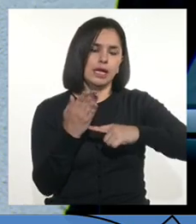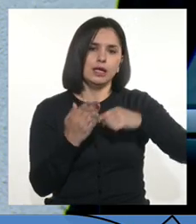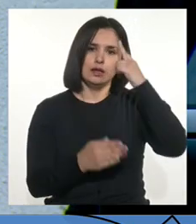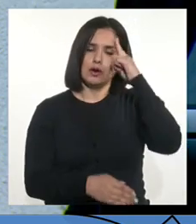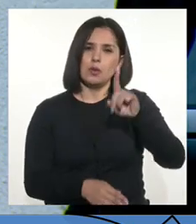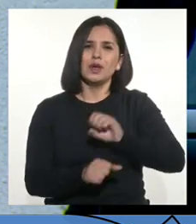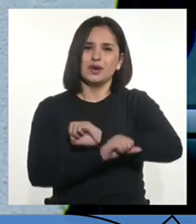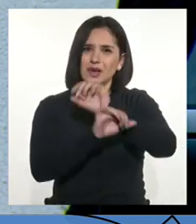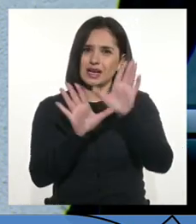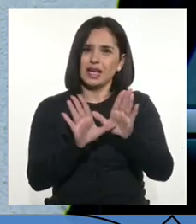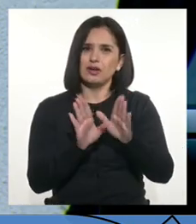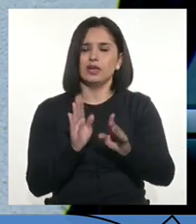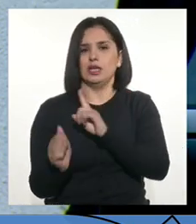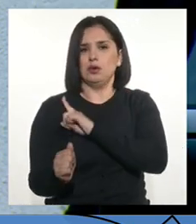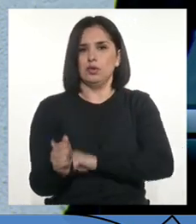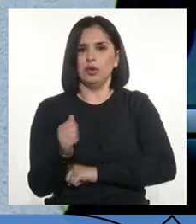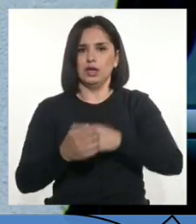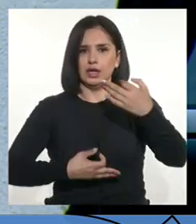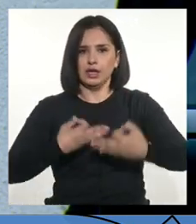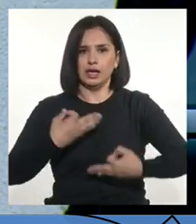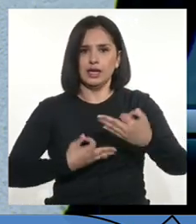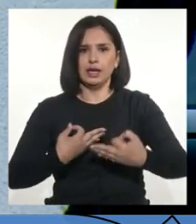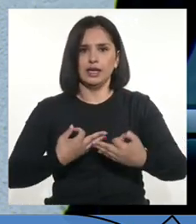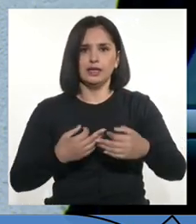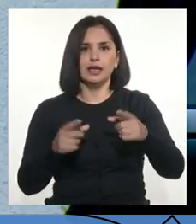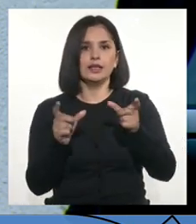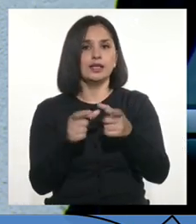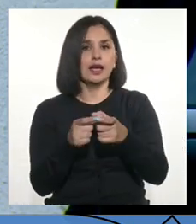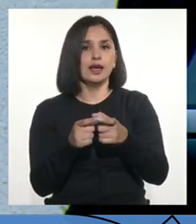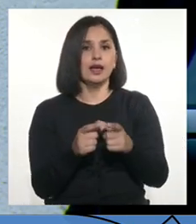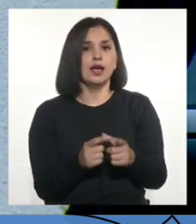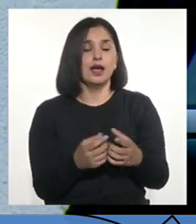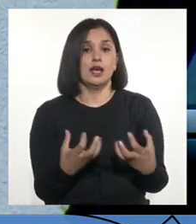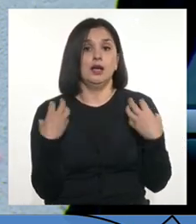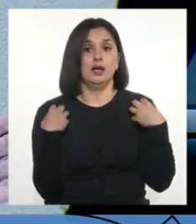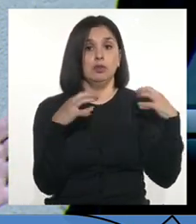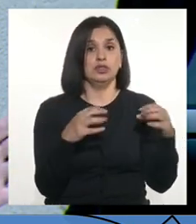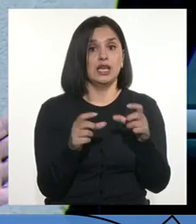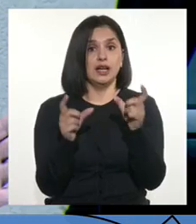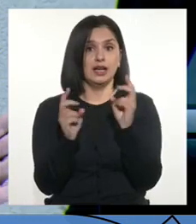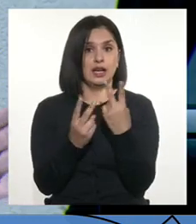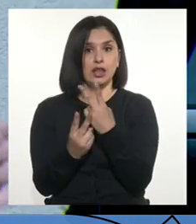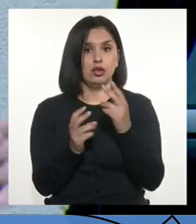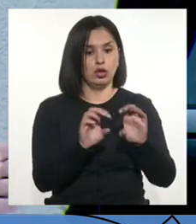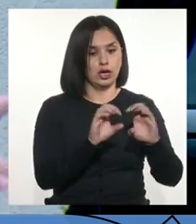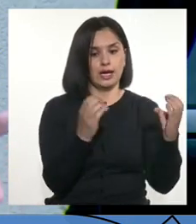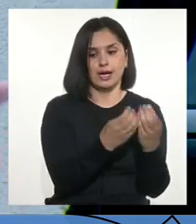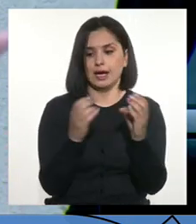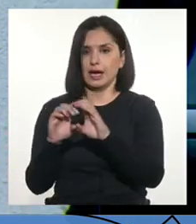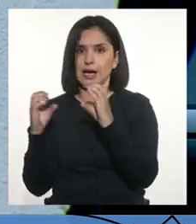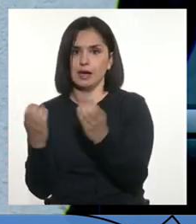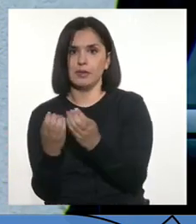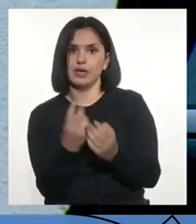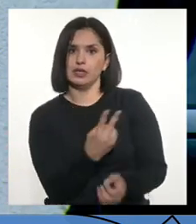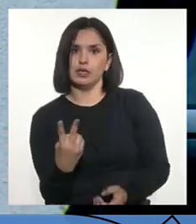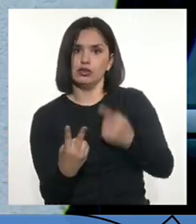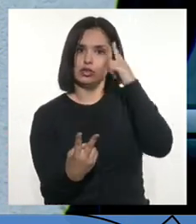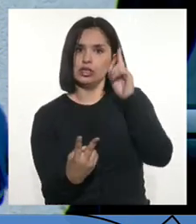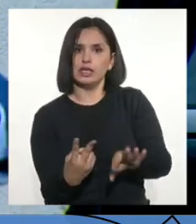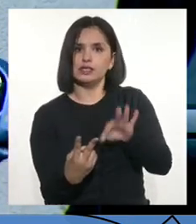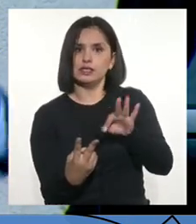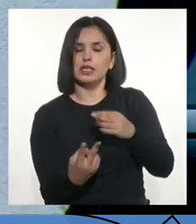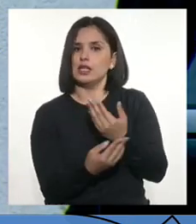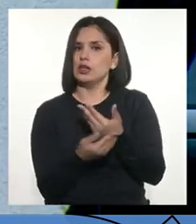el poder legislativo está radicado en las dos cámaras y por lo tanto de ser las cabezas las cámaras las que tengan un rol muy decisivo y que cualquier propuesta